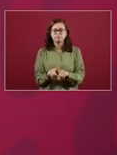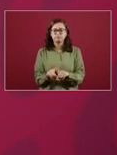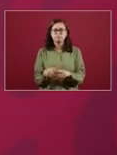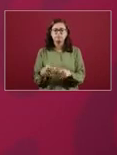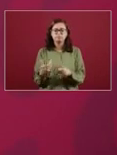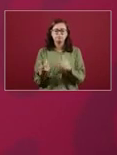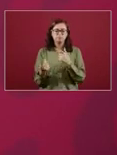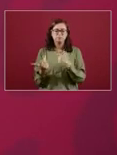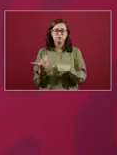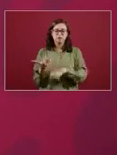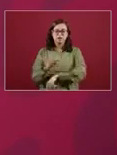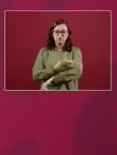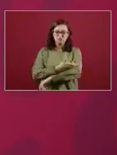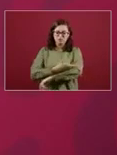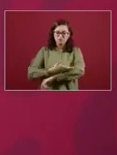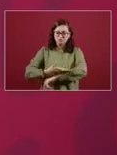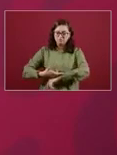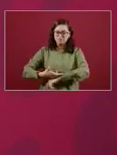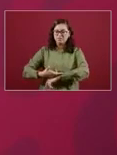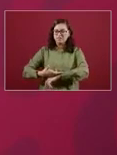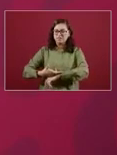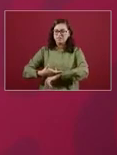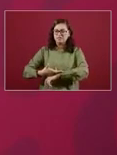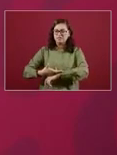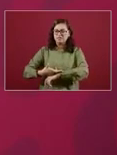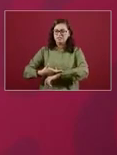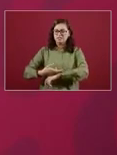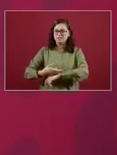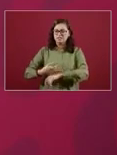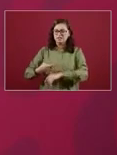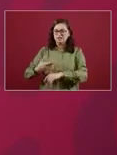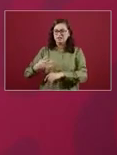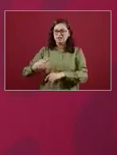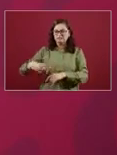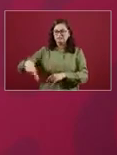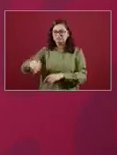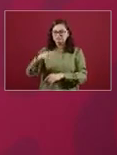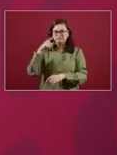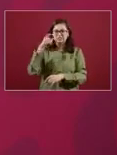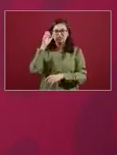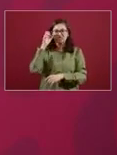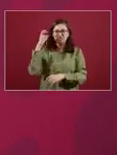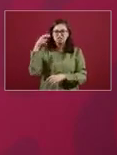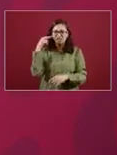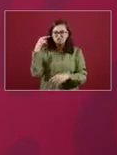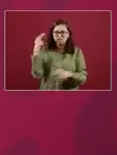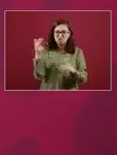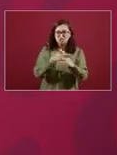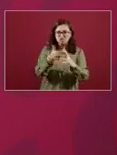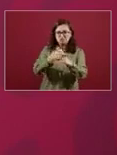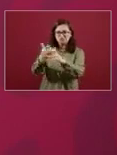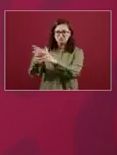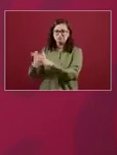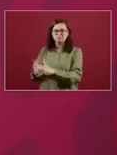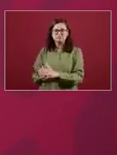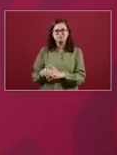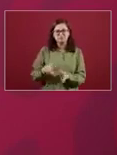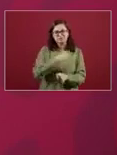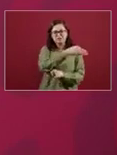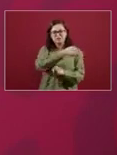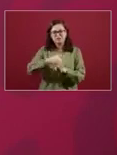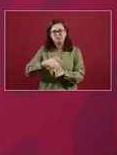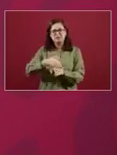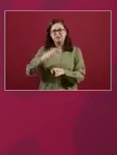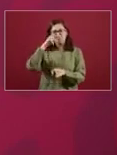las víctimas de la persecución y del asesinato masivo a chinos en el Porfiriato, en la Revolución.